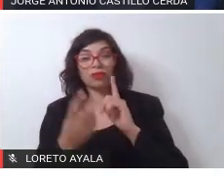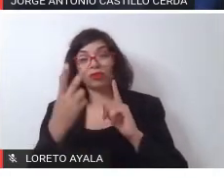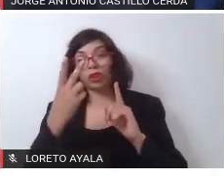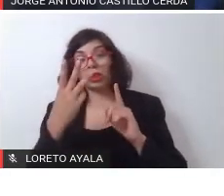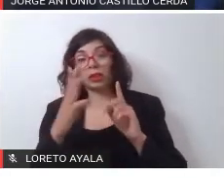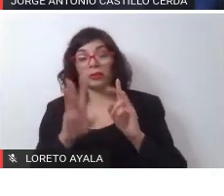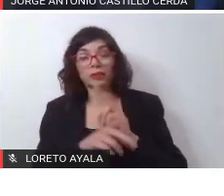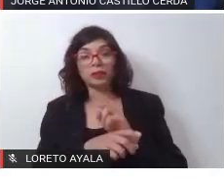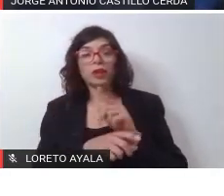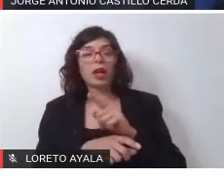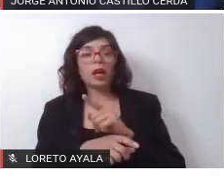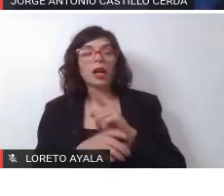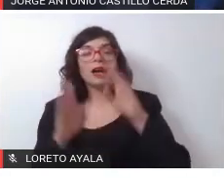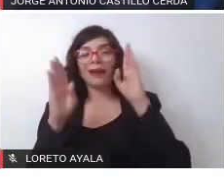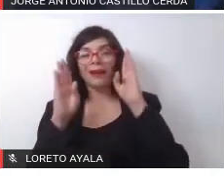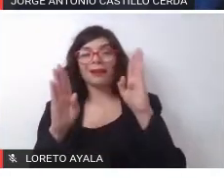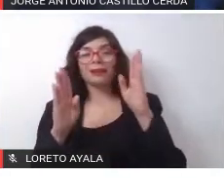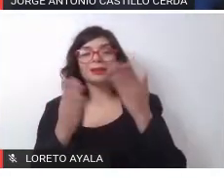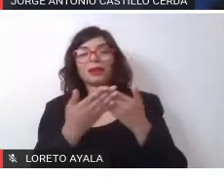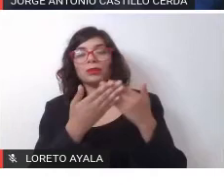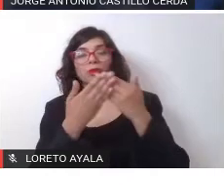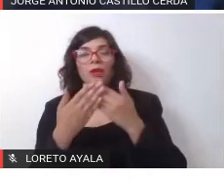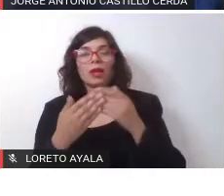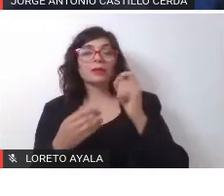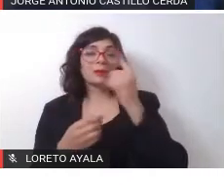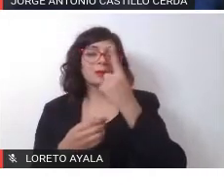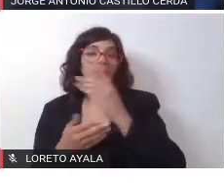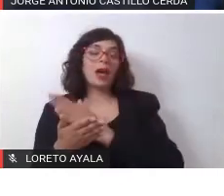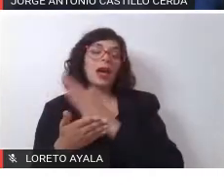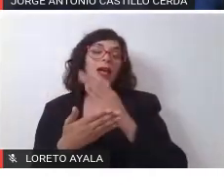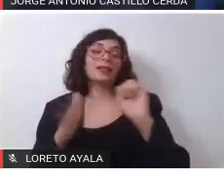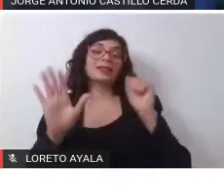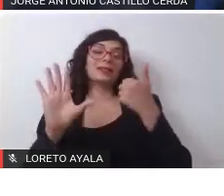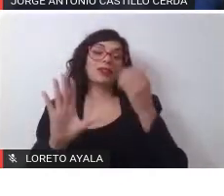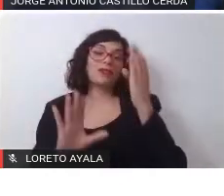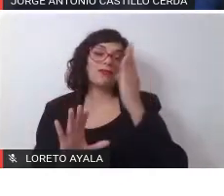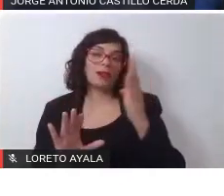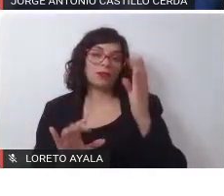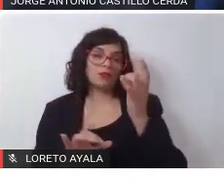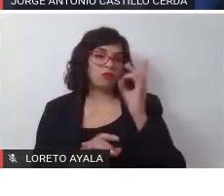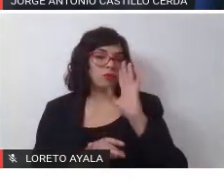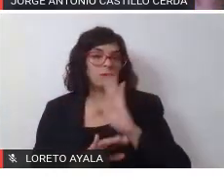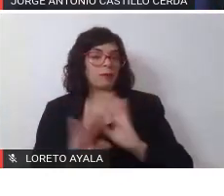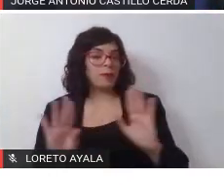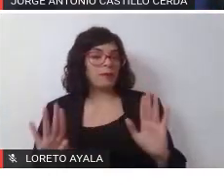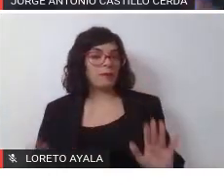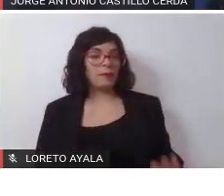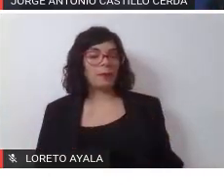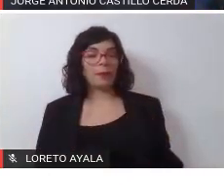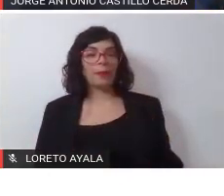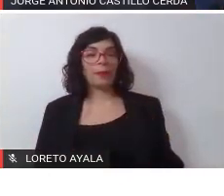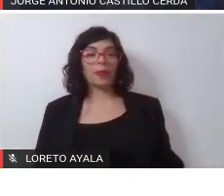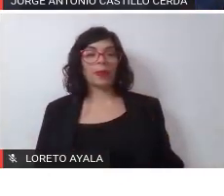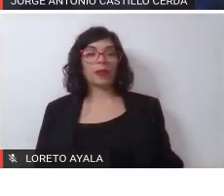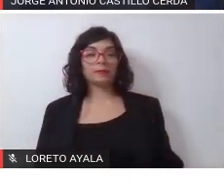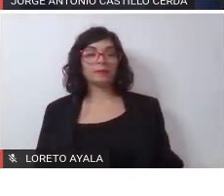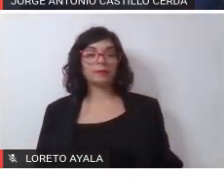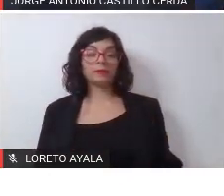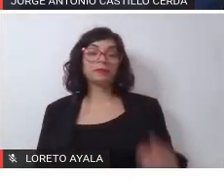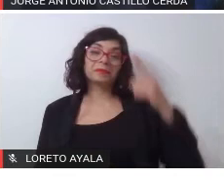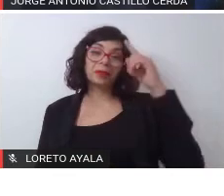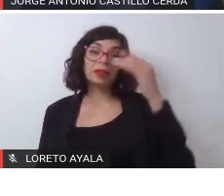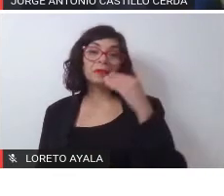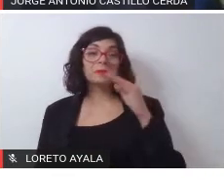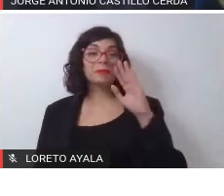que atienden a alumnos de primero a sexto básico solamente, ¿ya? Pero también en ese mismo